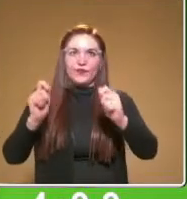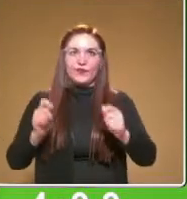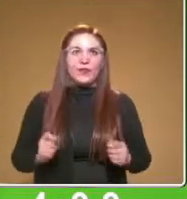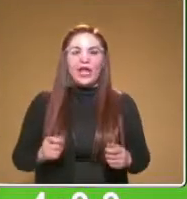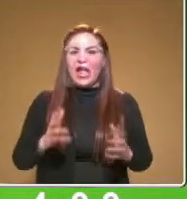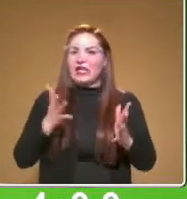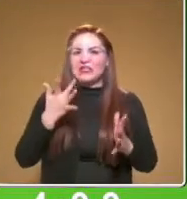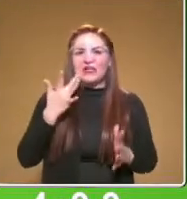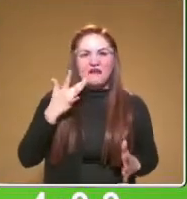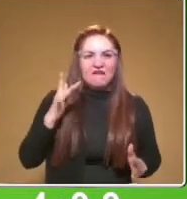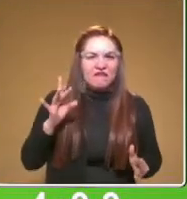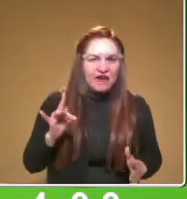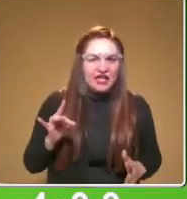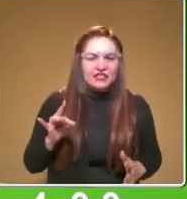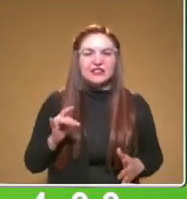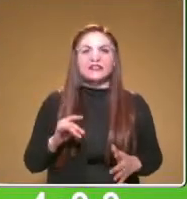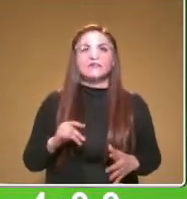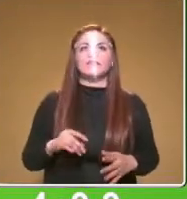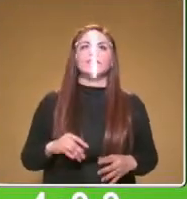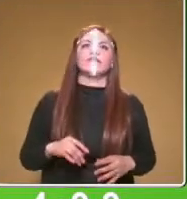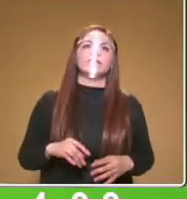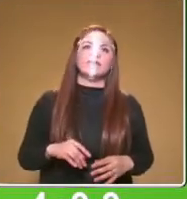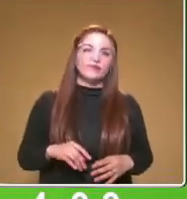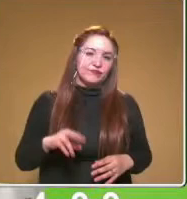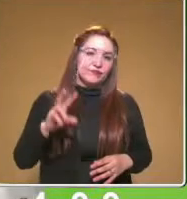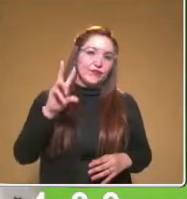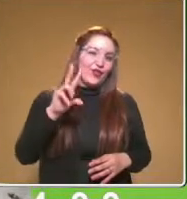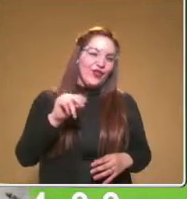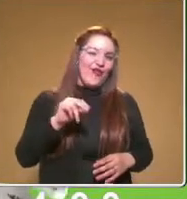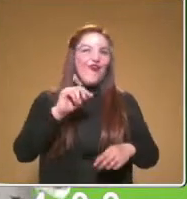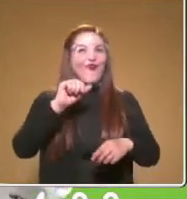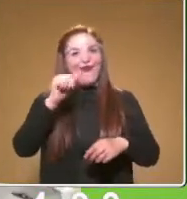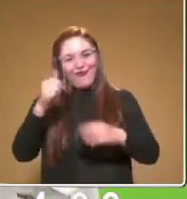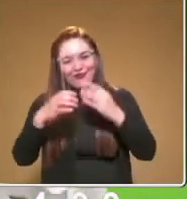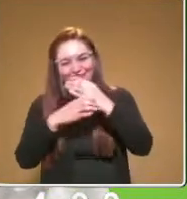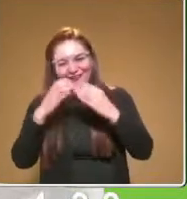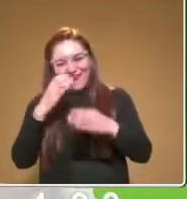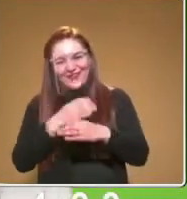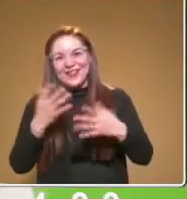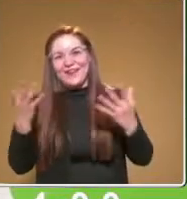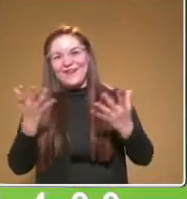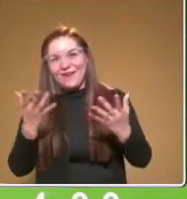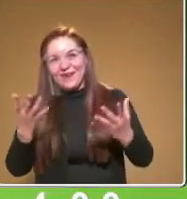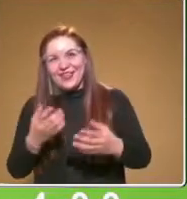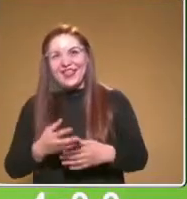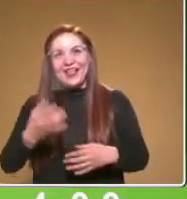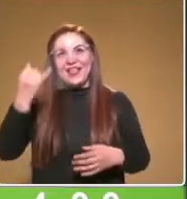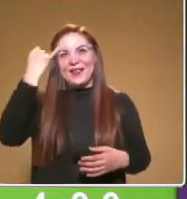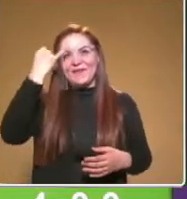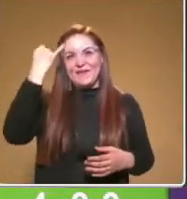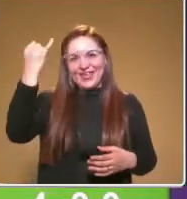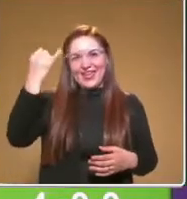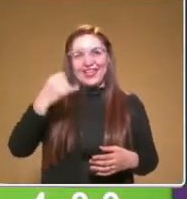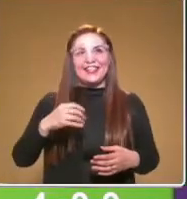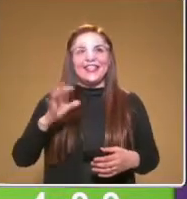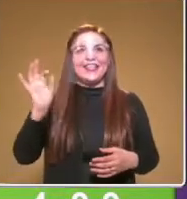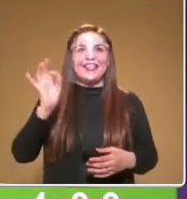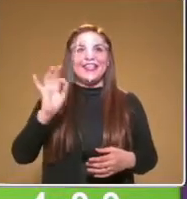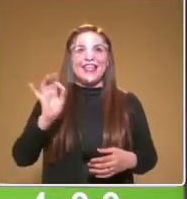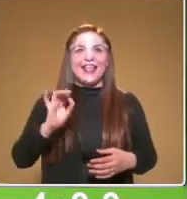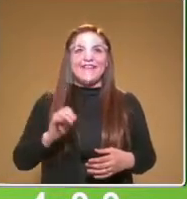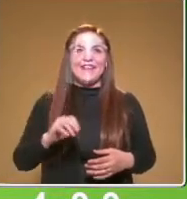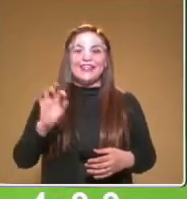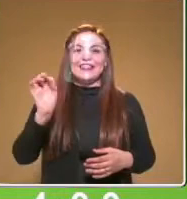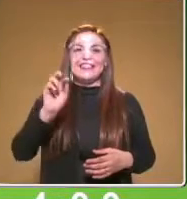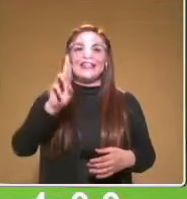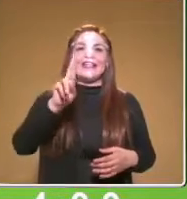es sencillo, vamos a trabajar el día de hoy. Pues no. Imagínate, maestra, o qué pasaría si en este caso la